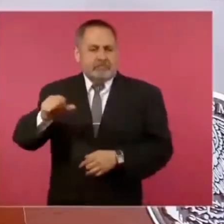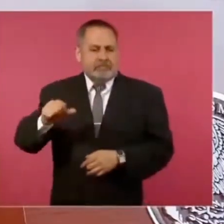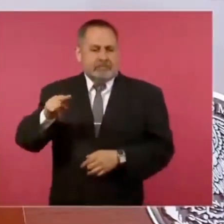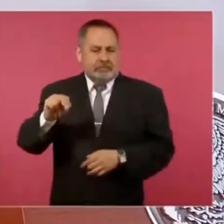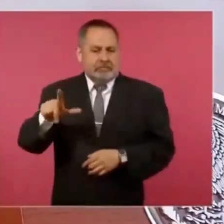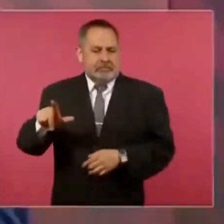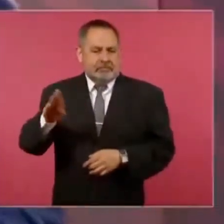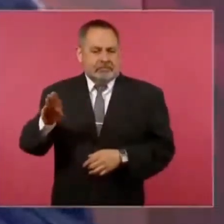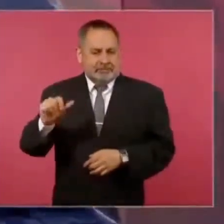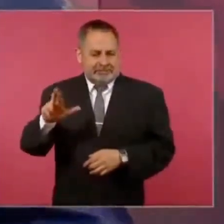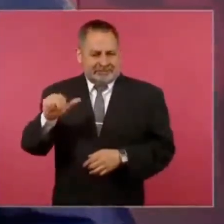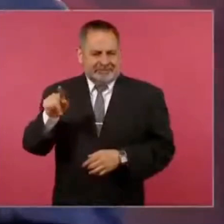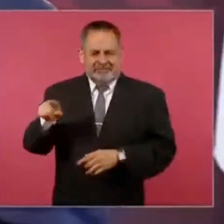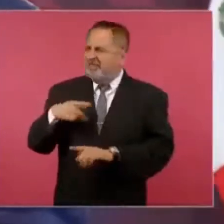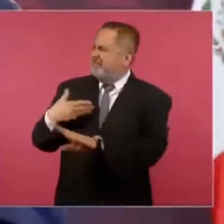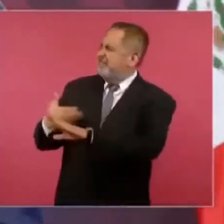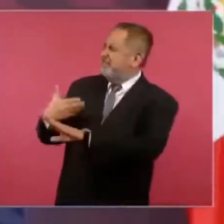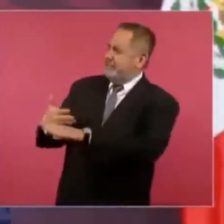Un